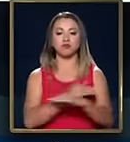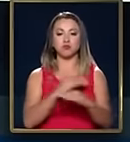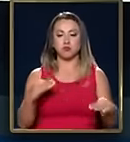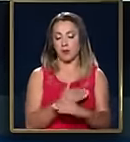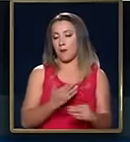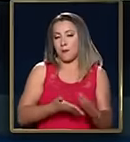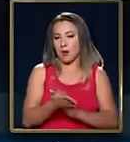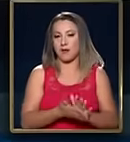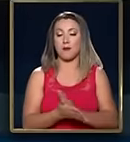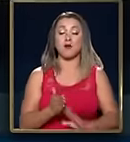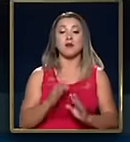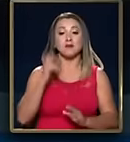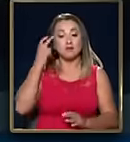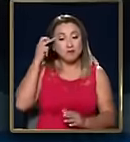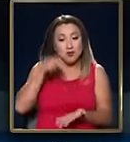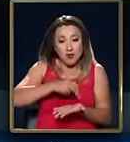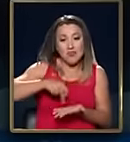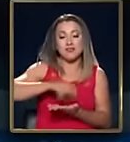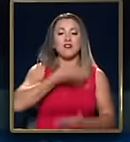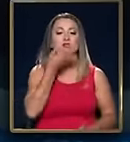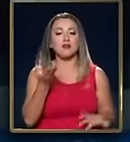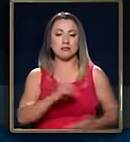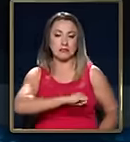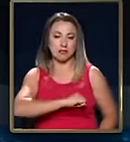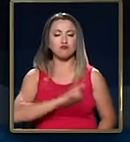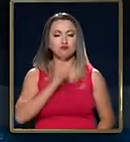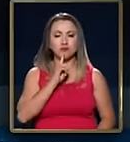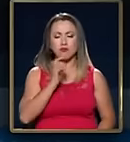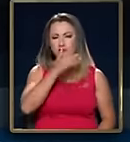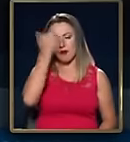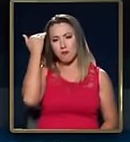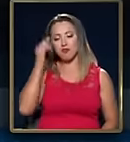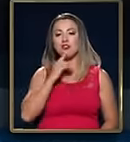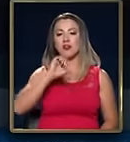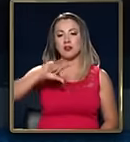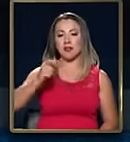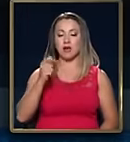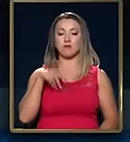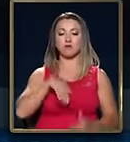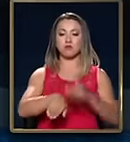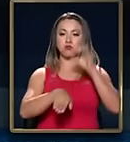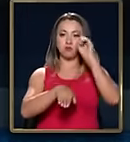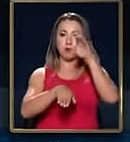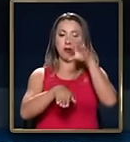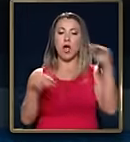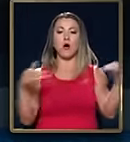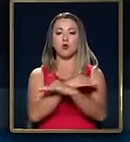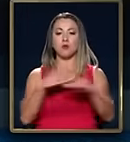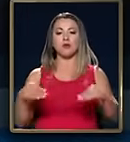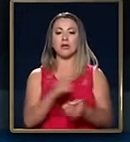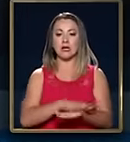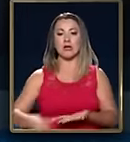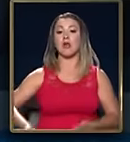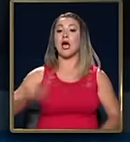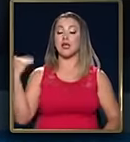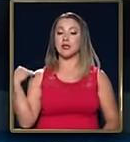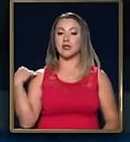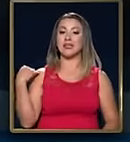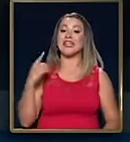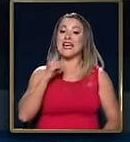los que son de provincia, quiero contarles que en Santiago tenemos el famoso TAC. O sea, teníamos autopistas gratis. TAC.